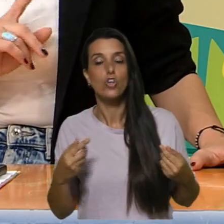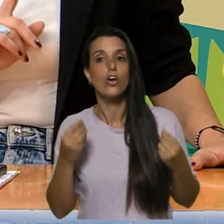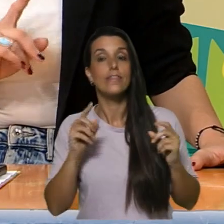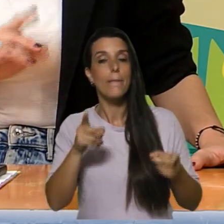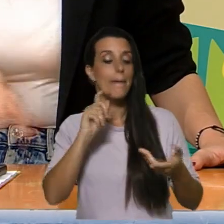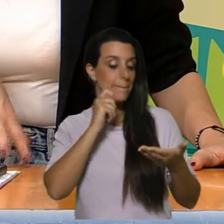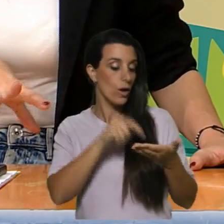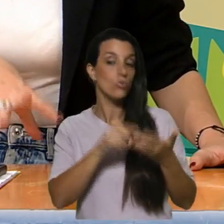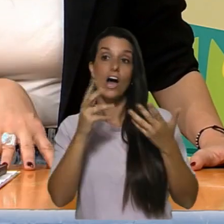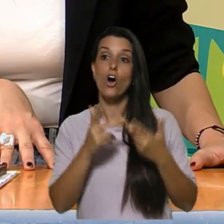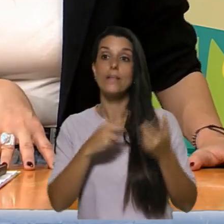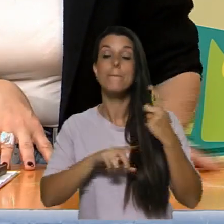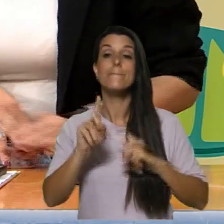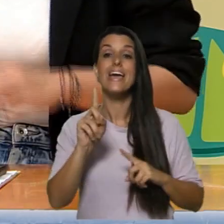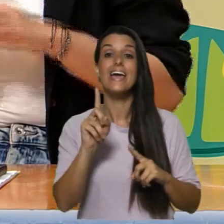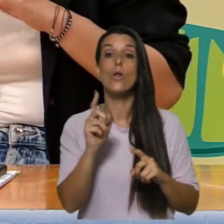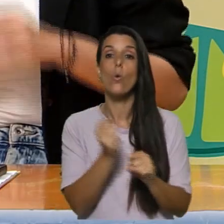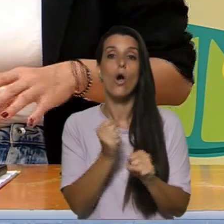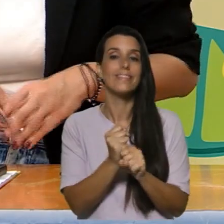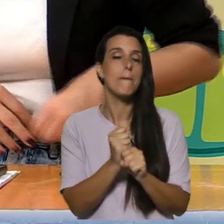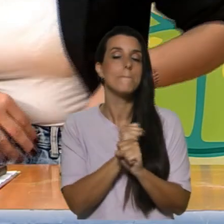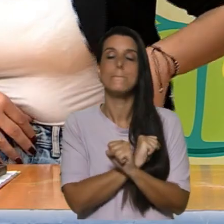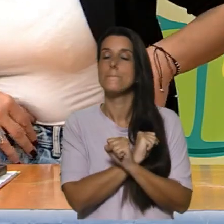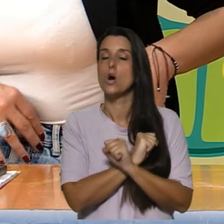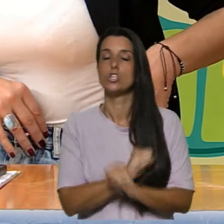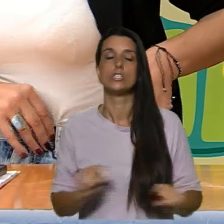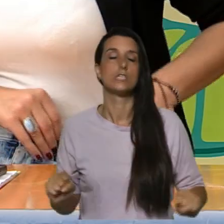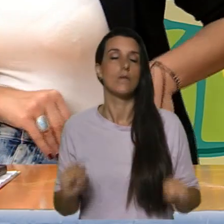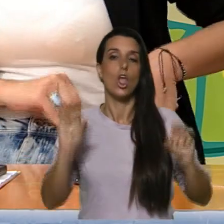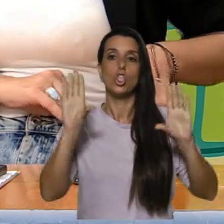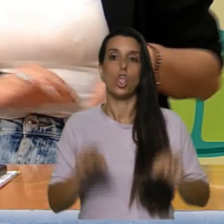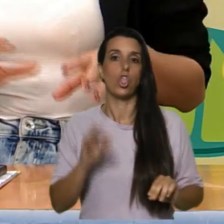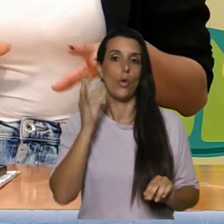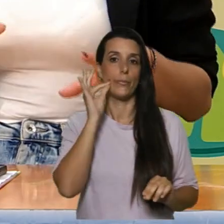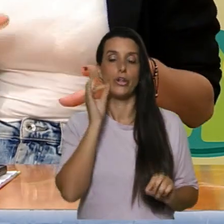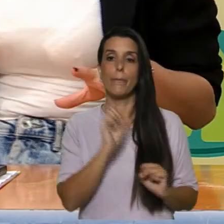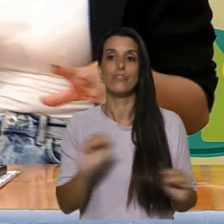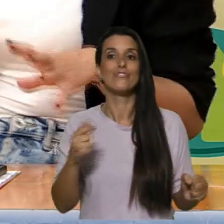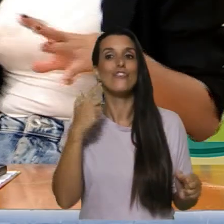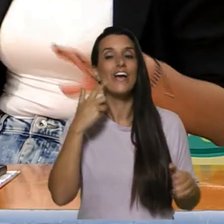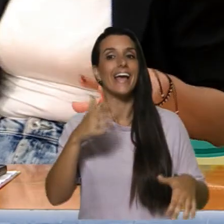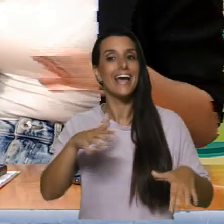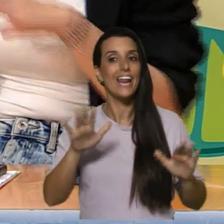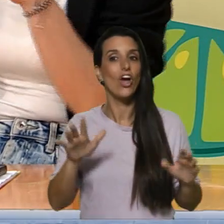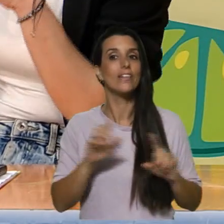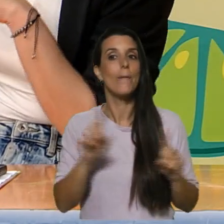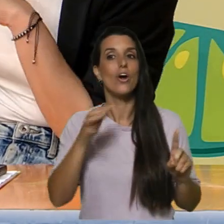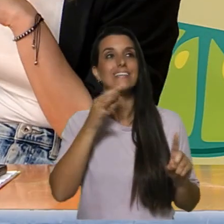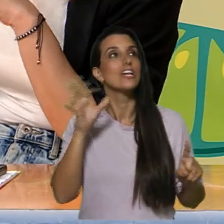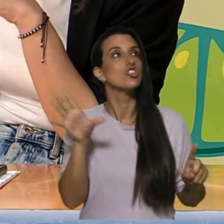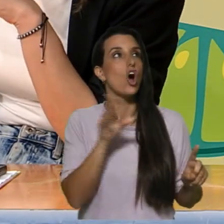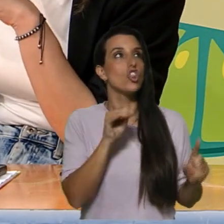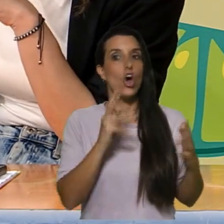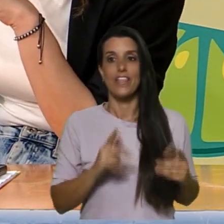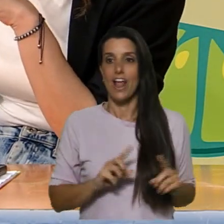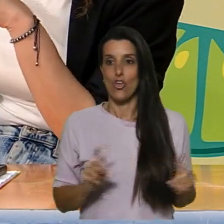También me gusta el orden, pero cuando se trabaja es imposible tener todo ordenado. Es cierto, yo creo que acá tampoco estamos hablando de tener todo